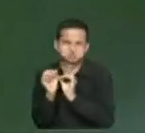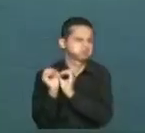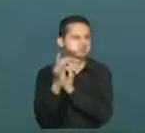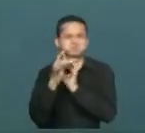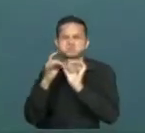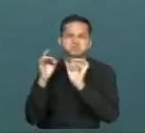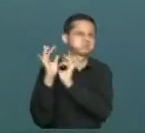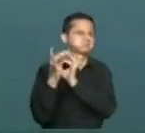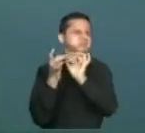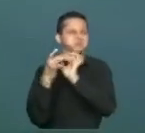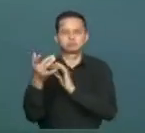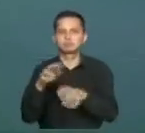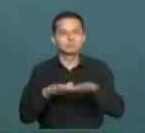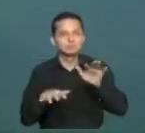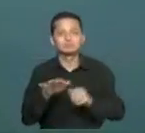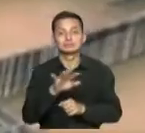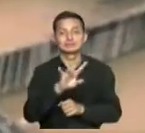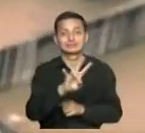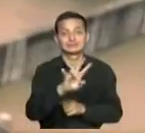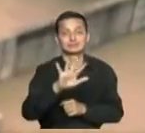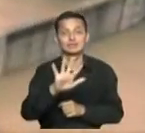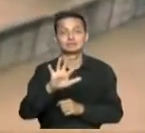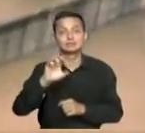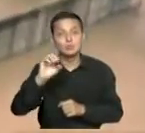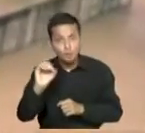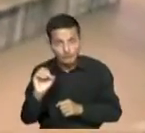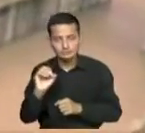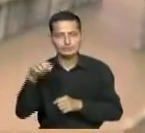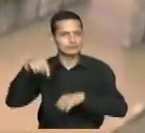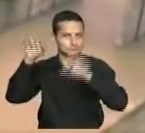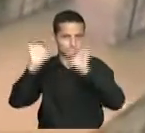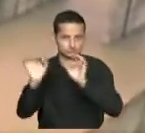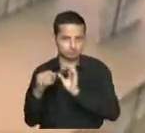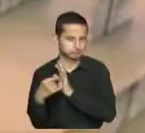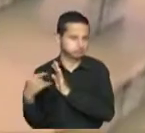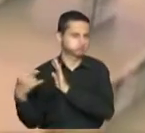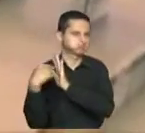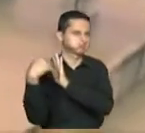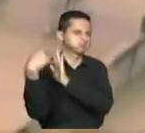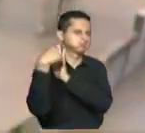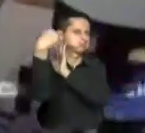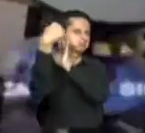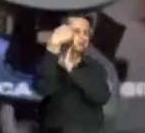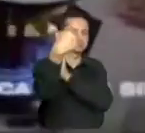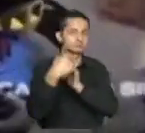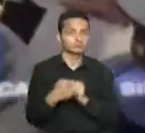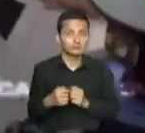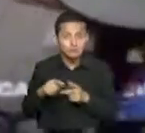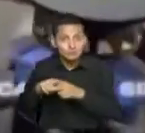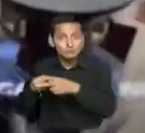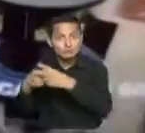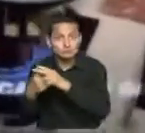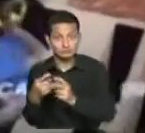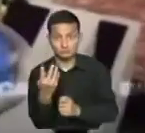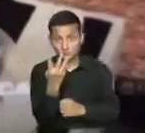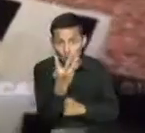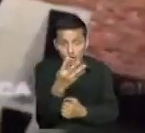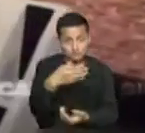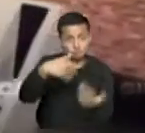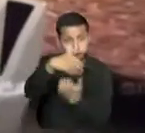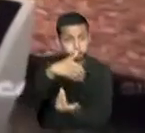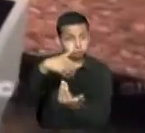cual representa 750 megavatios de energía eléctrica. Una vez que entren en funcionamiento las 4